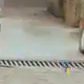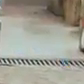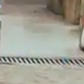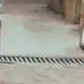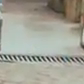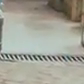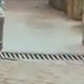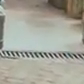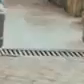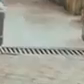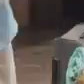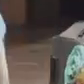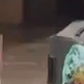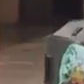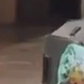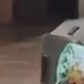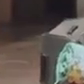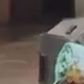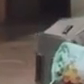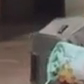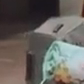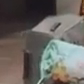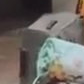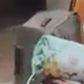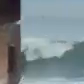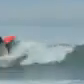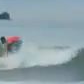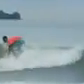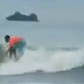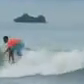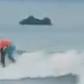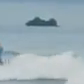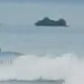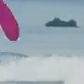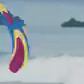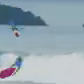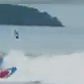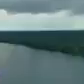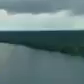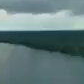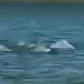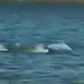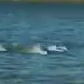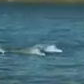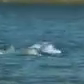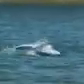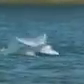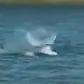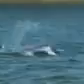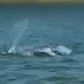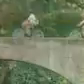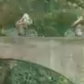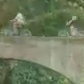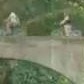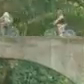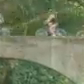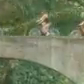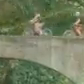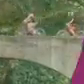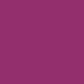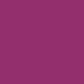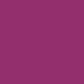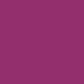cambia. Llegó el gran finde para hacer ese viaje pendiente. Del 28 al 30 de septiembre, 72 horas de descuentos para decir yo